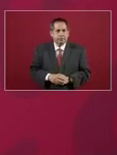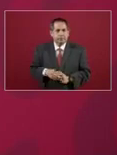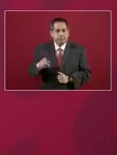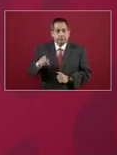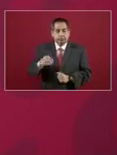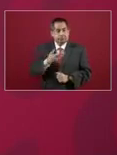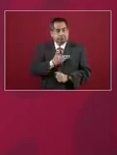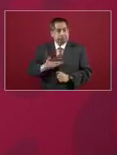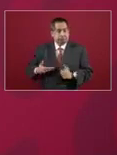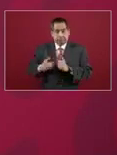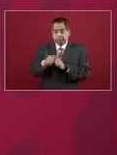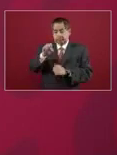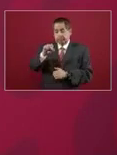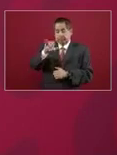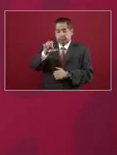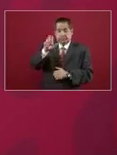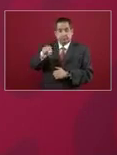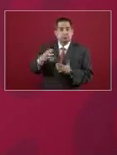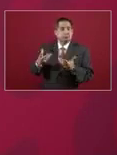Suprema Corte de Justicia.